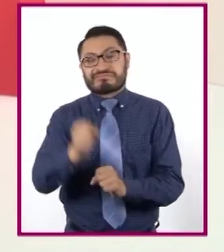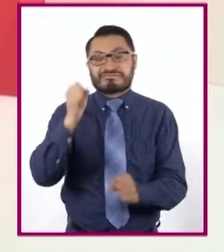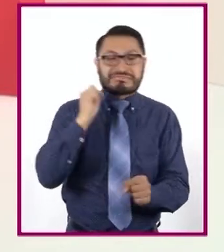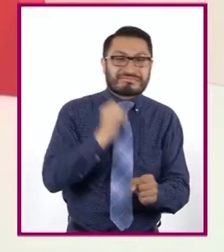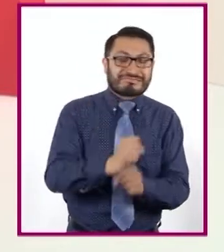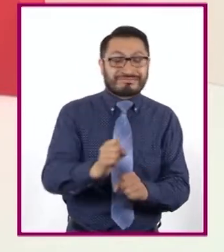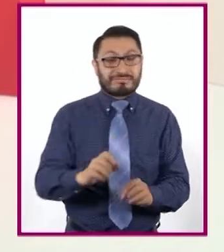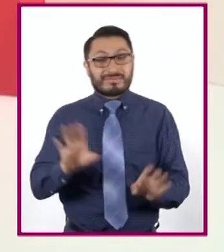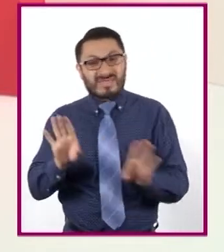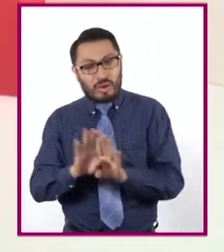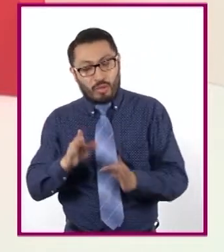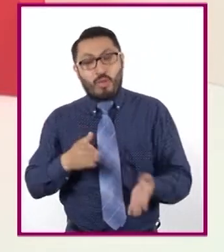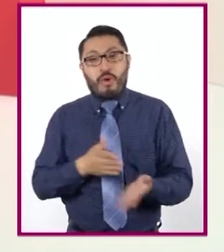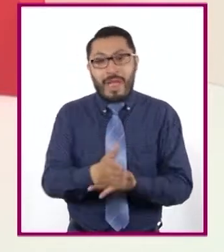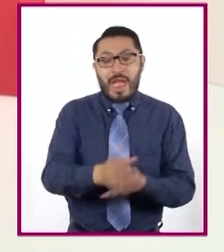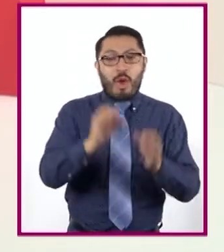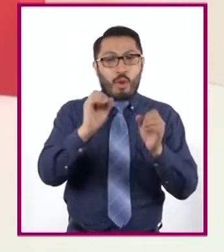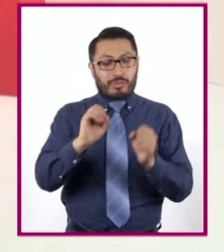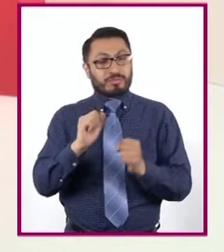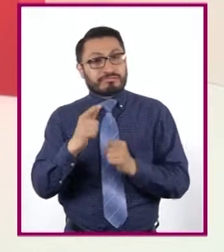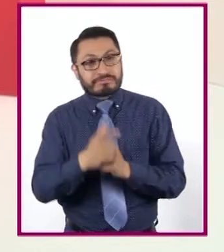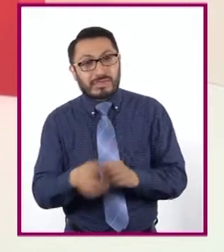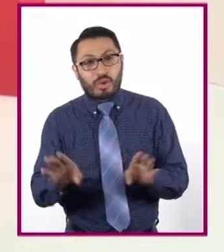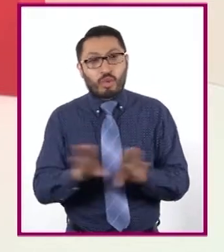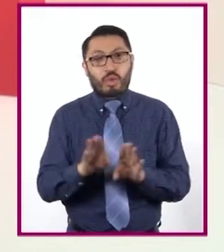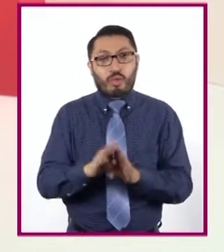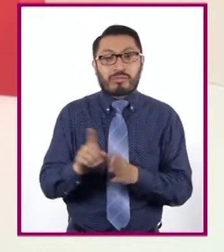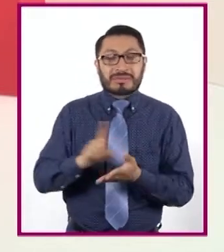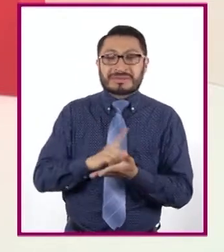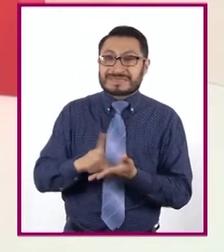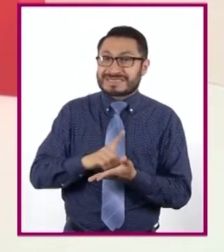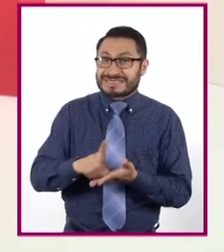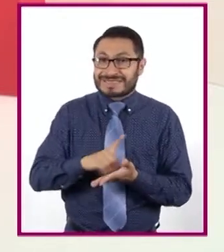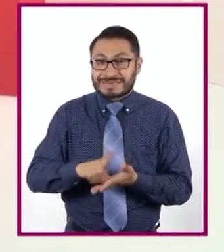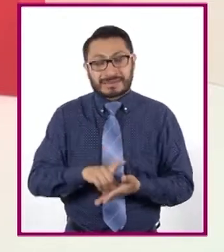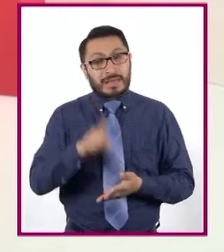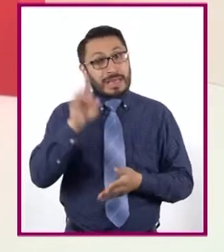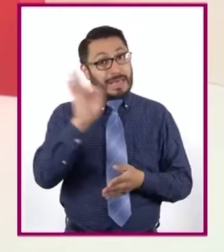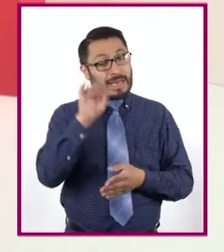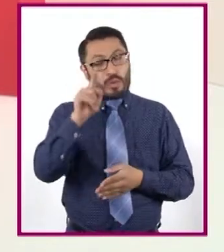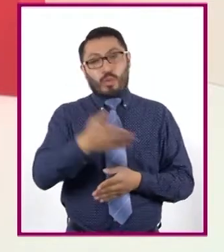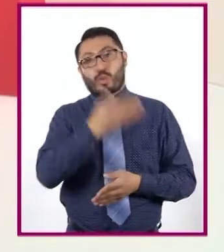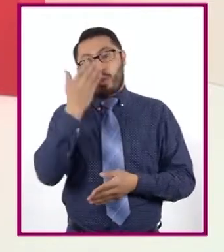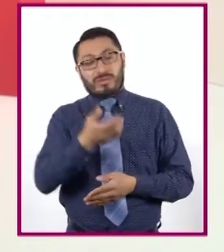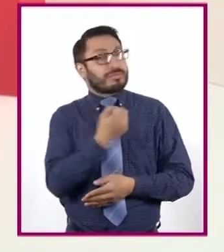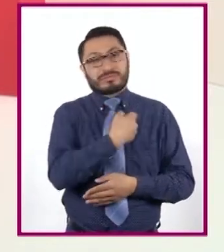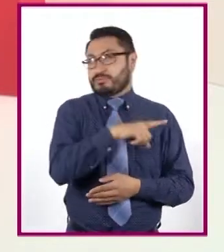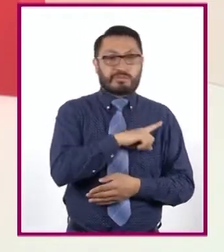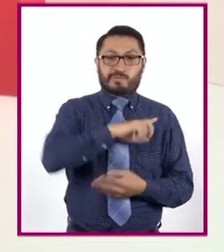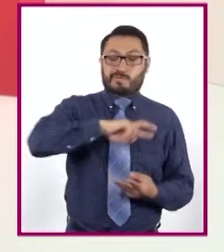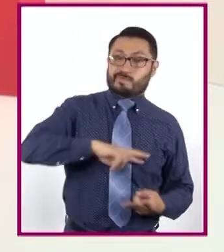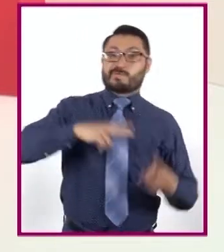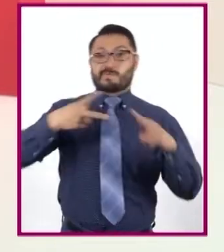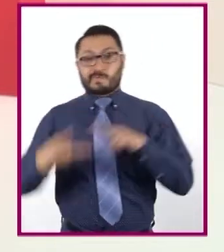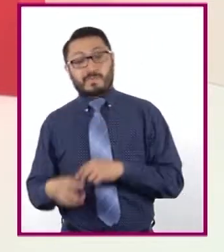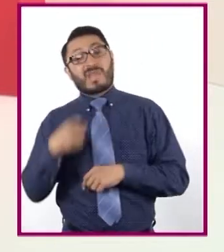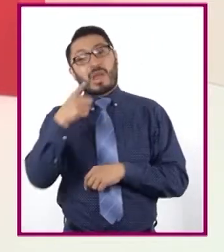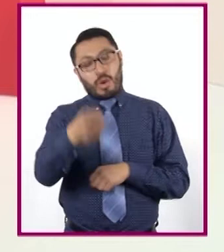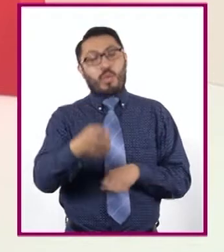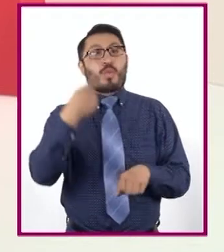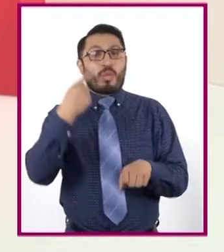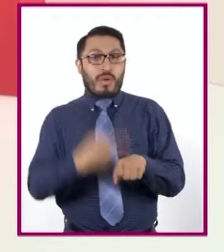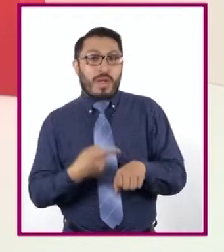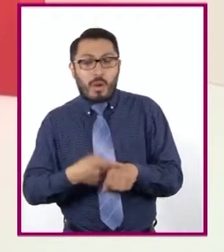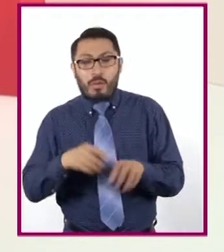acceden o hay disponibilidad a sustancias adictivas, si generan hábitos contrarios a la salud y tienen padecimientos como